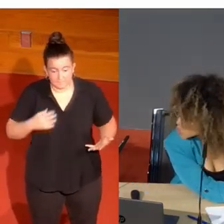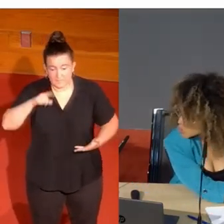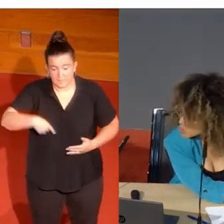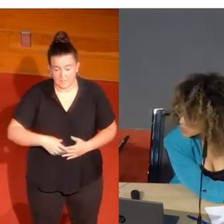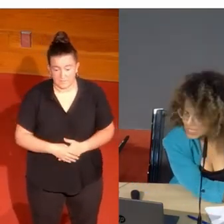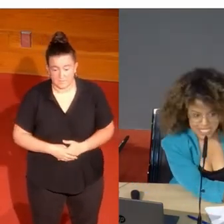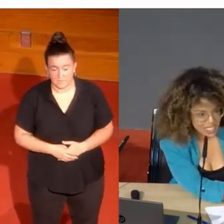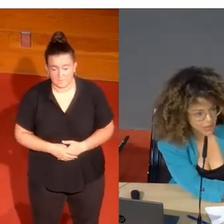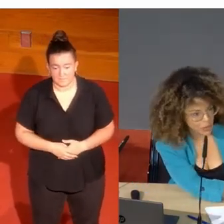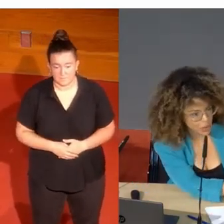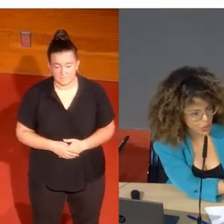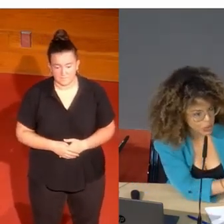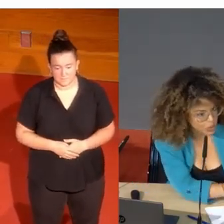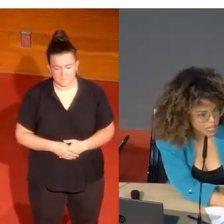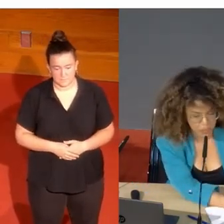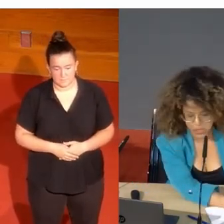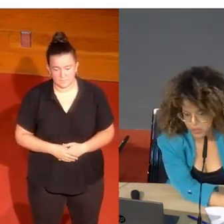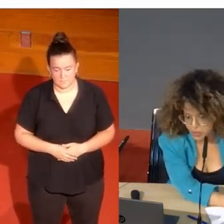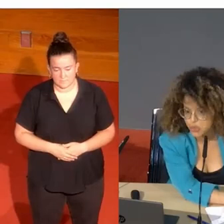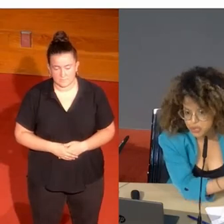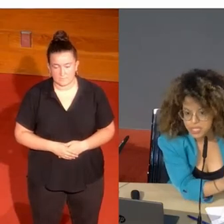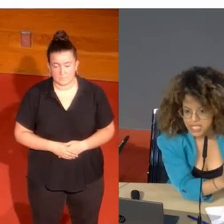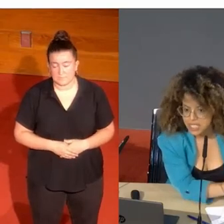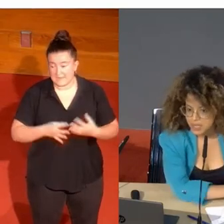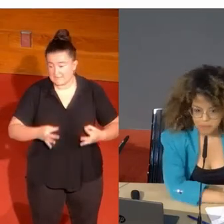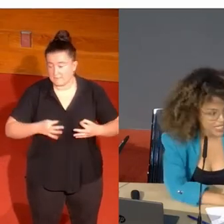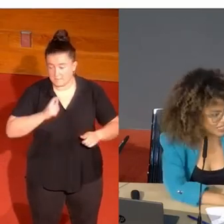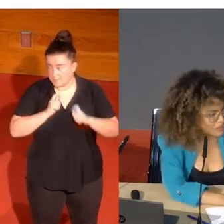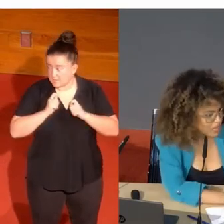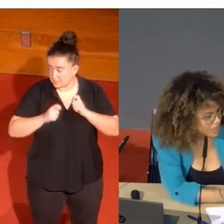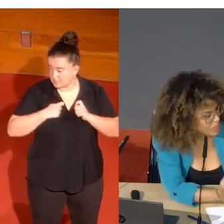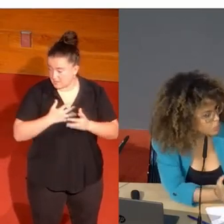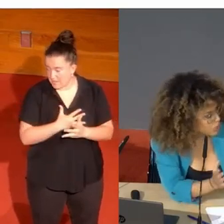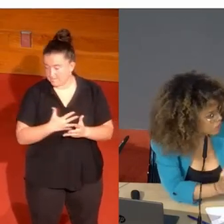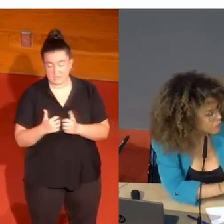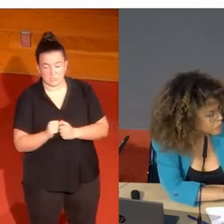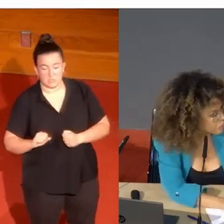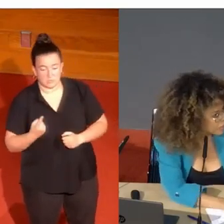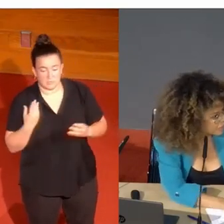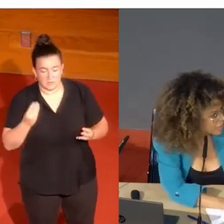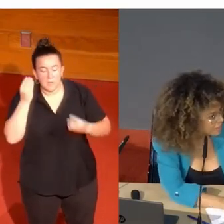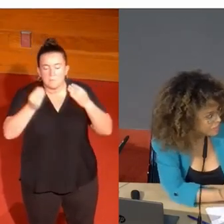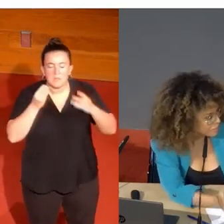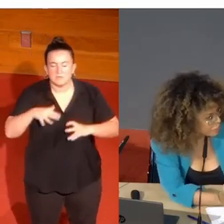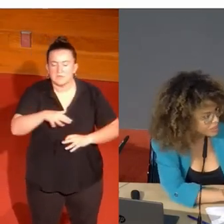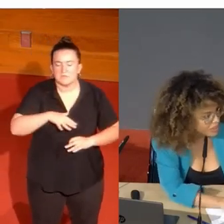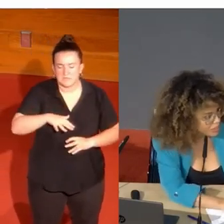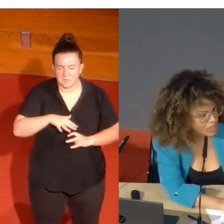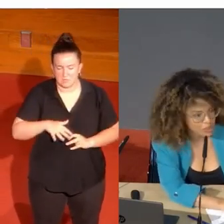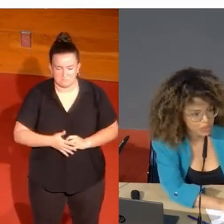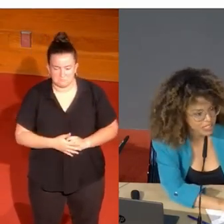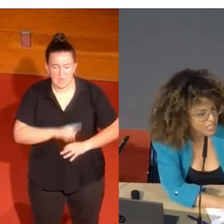últimamente nuestros deportistas incluso los más prestigiosos les parece que es un lugar donde se puede ir a hacer